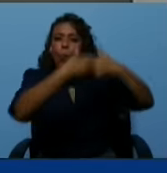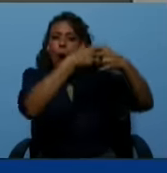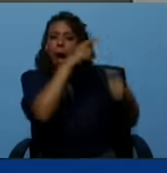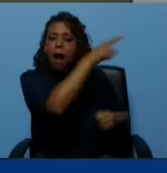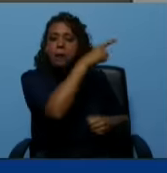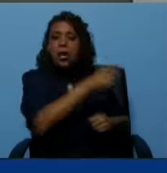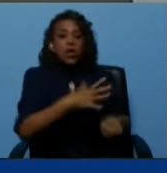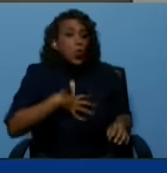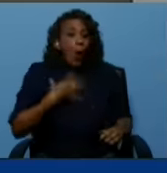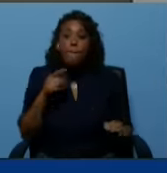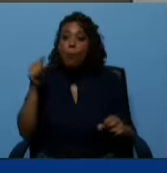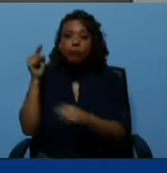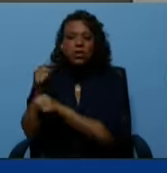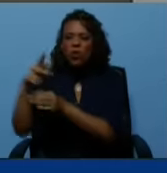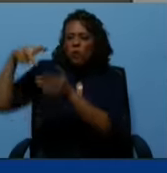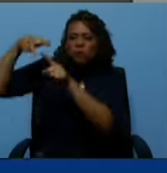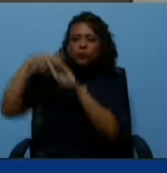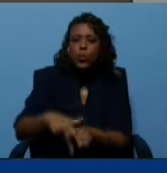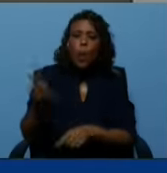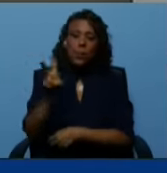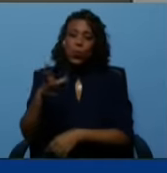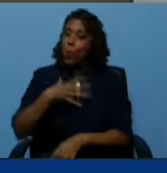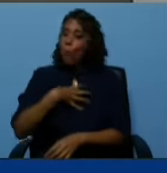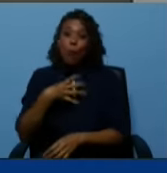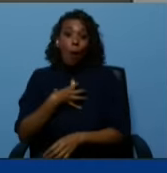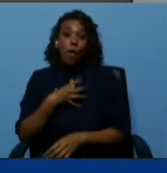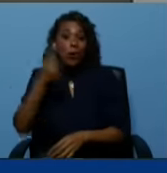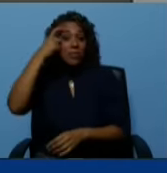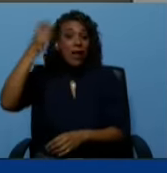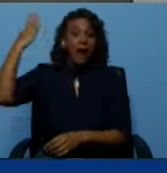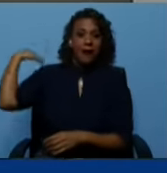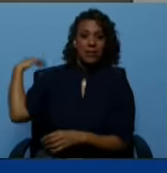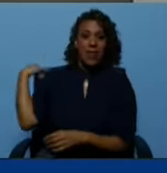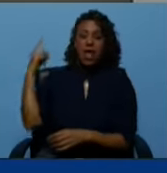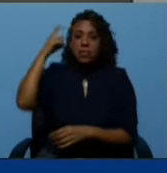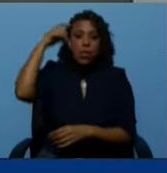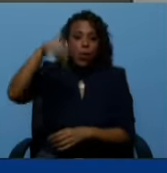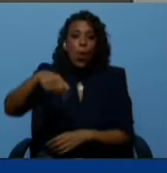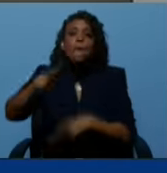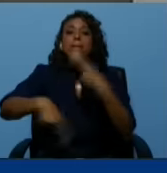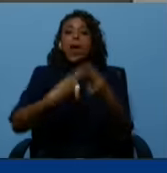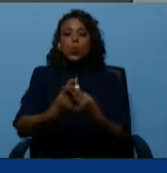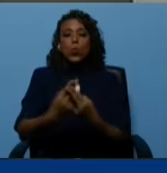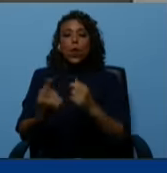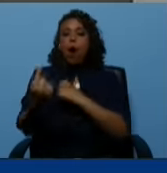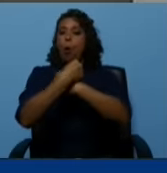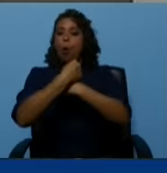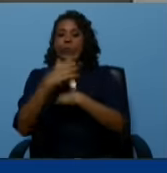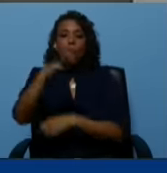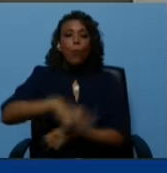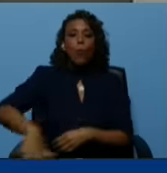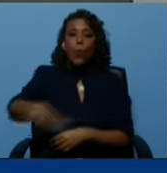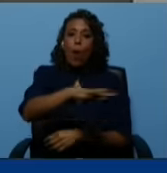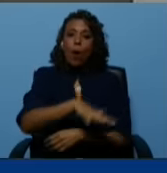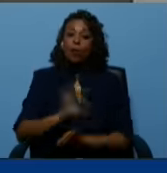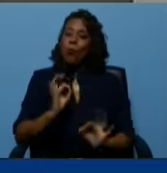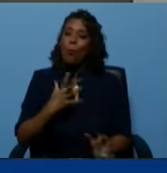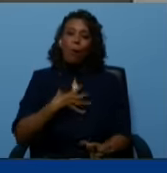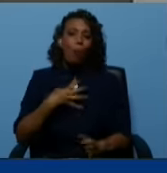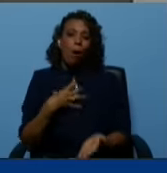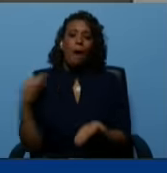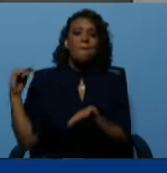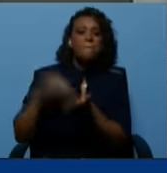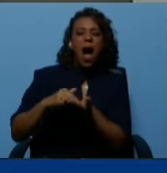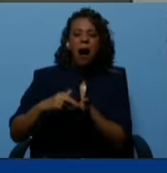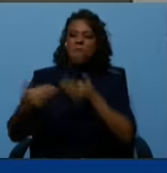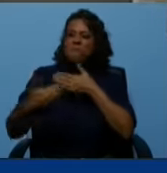han podido con nosotros, ni ayer, ni hoy, ni nunca. Y no podrán